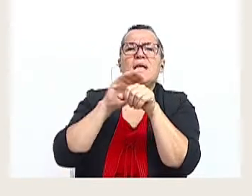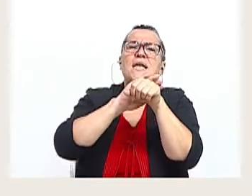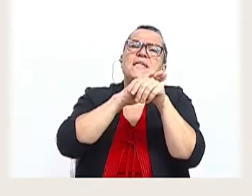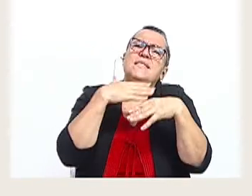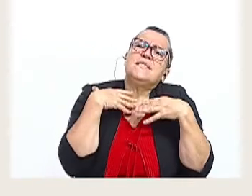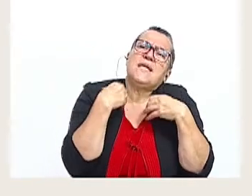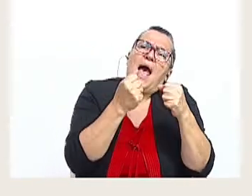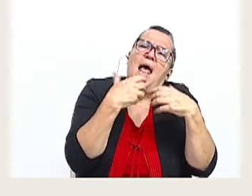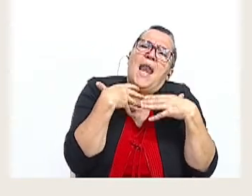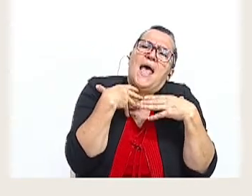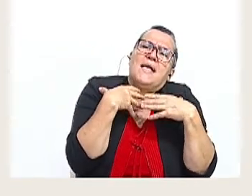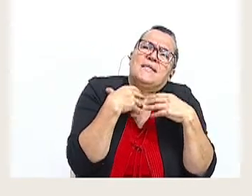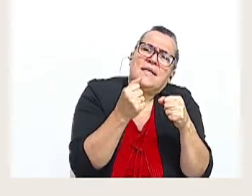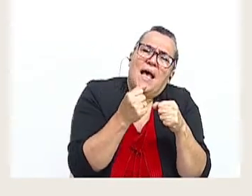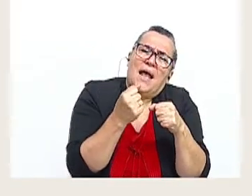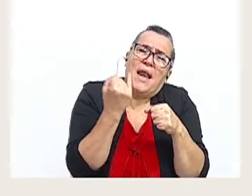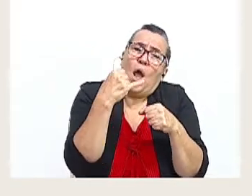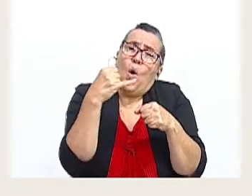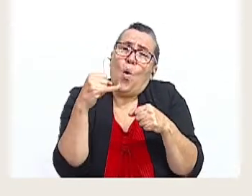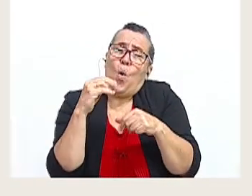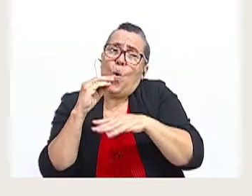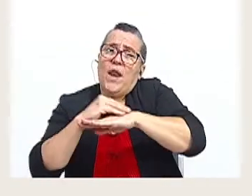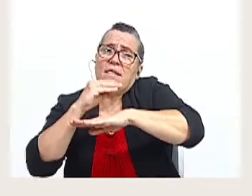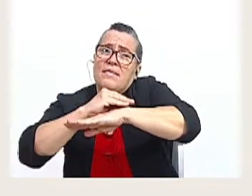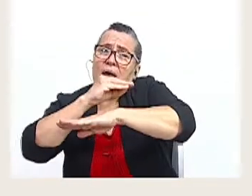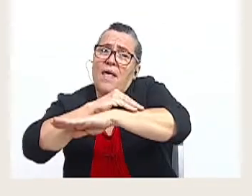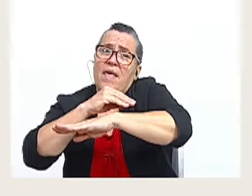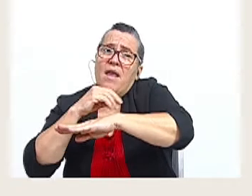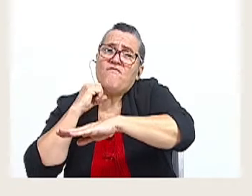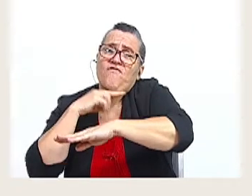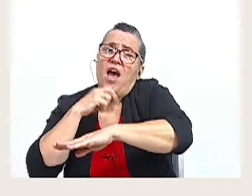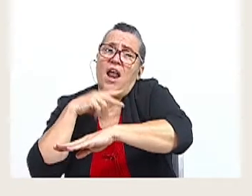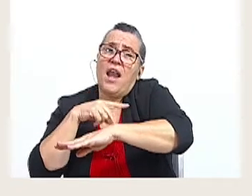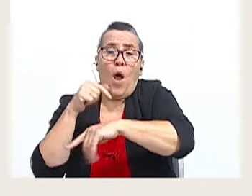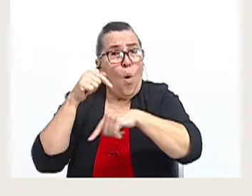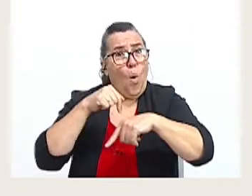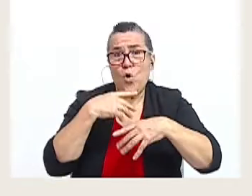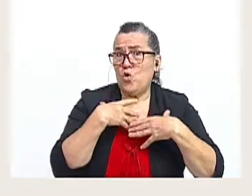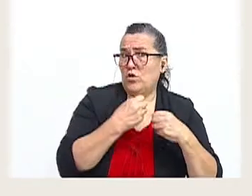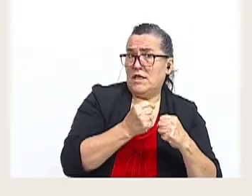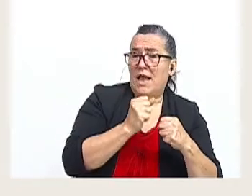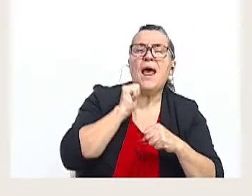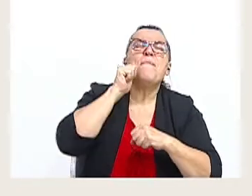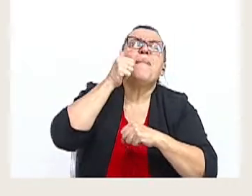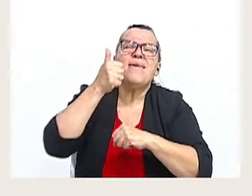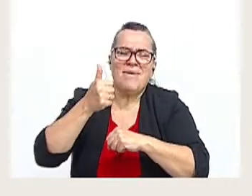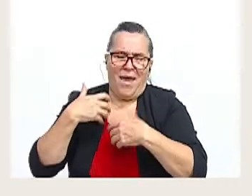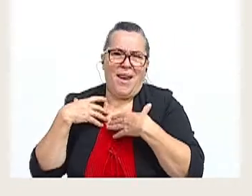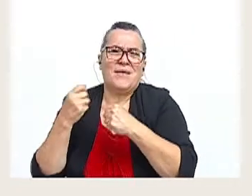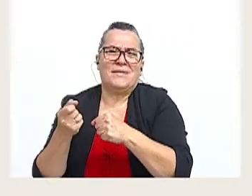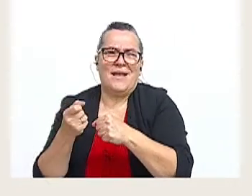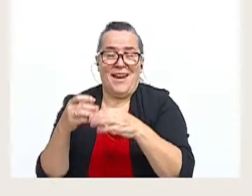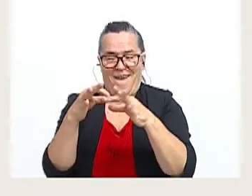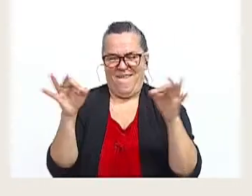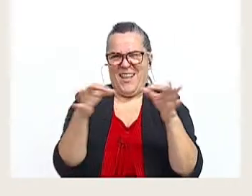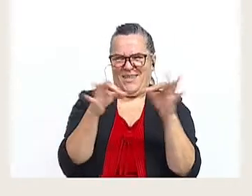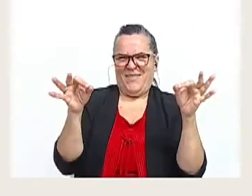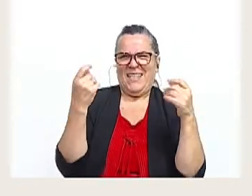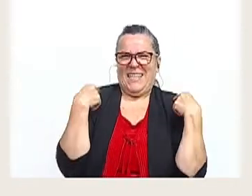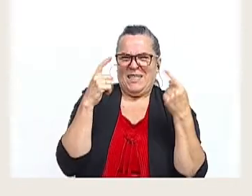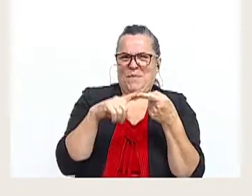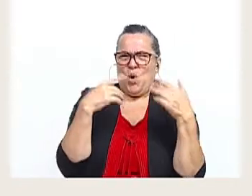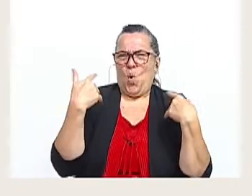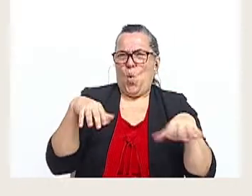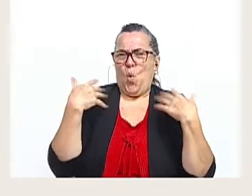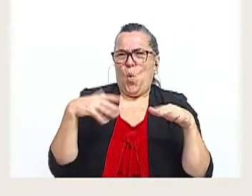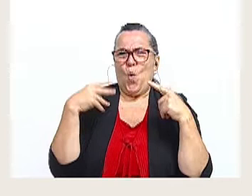sana, colita de rana. Si no sana hoy, sanará mañana. ¿Cuántas veces escuchamos esa frase?